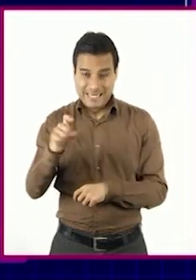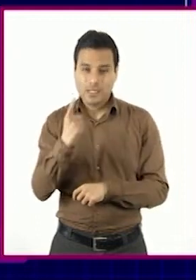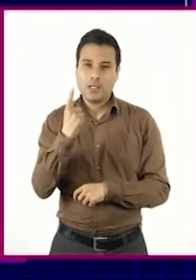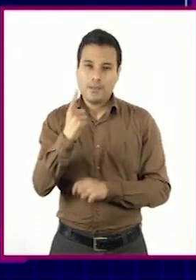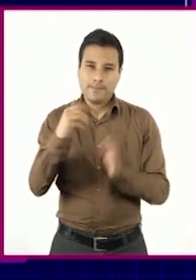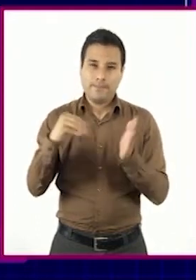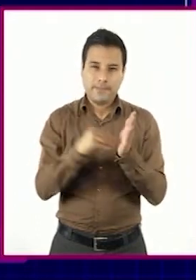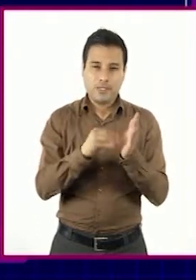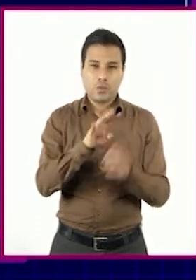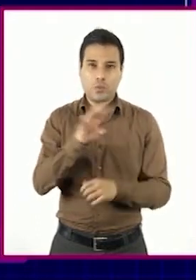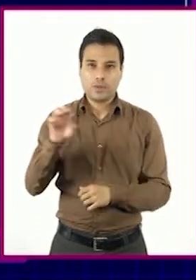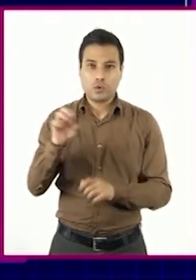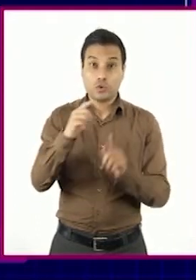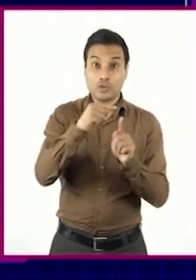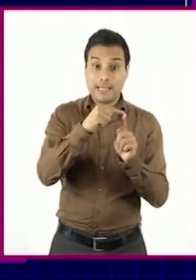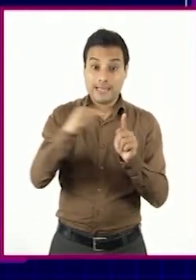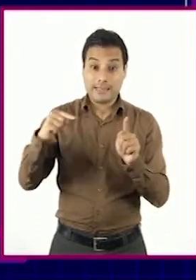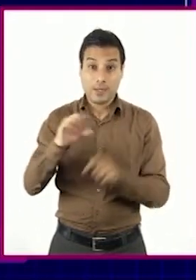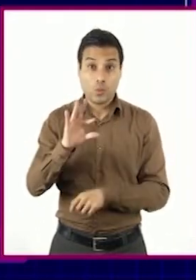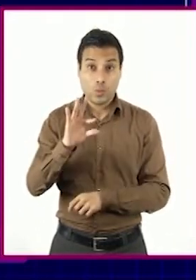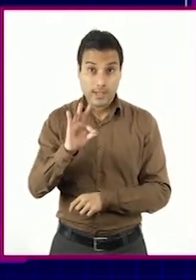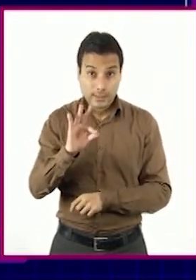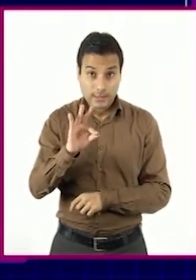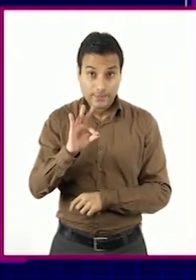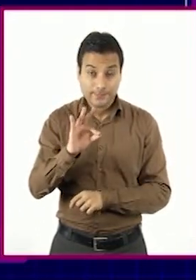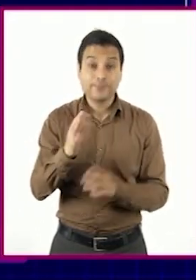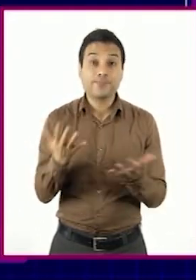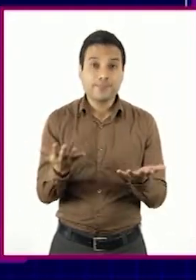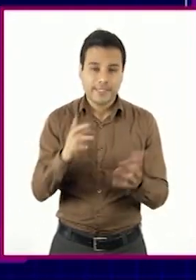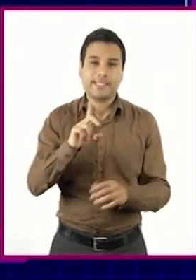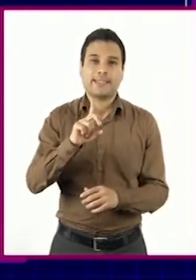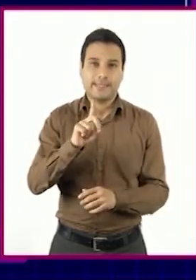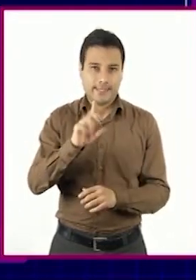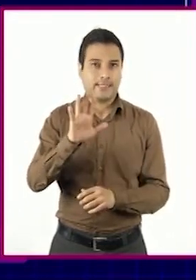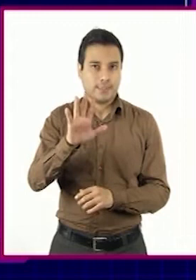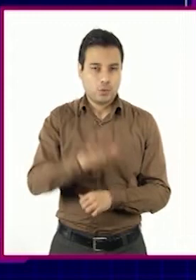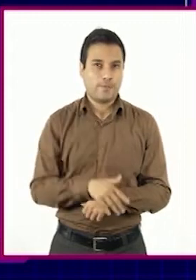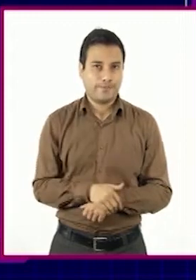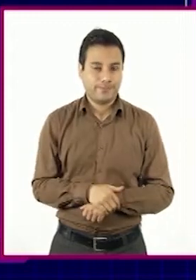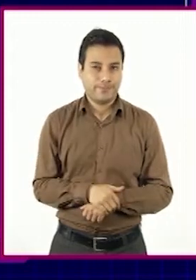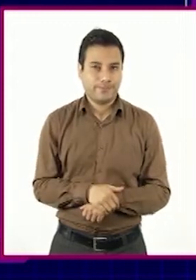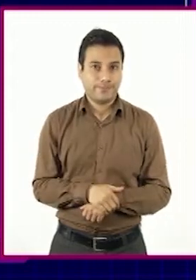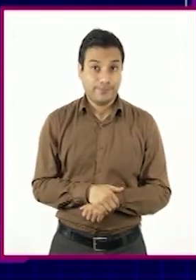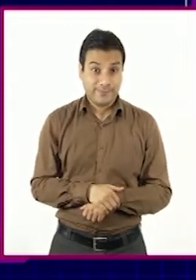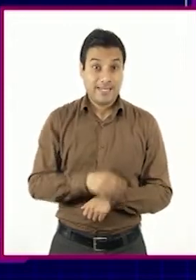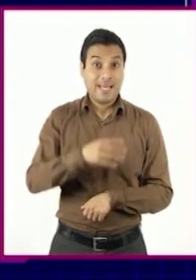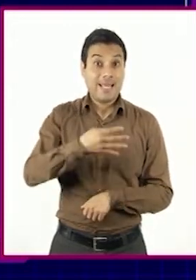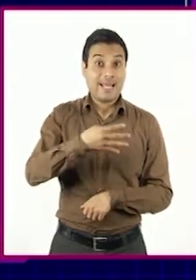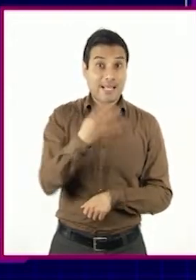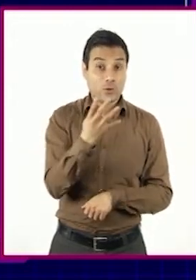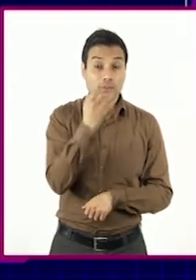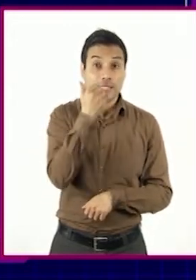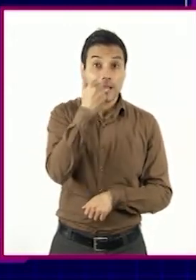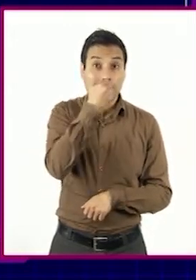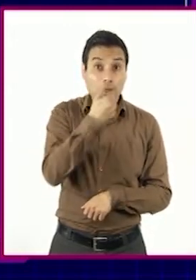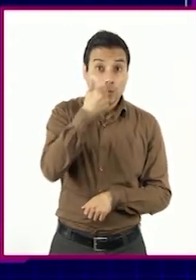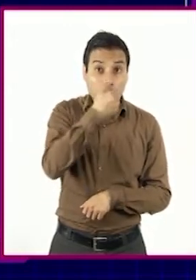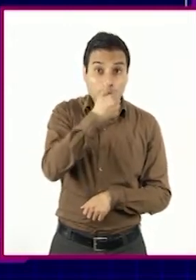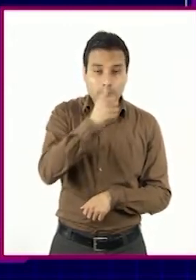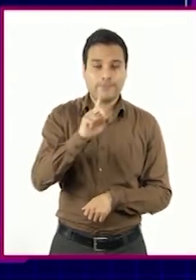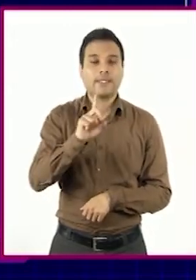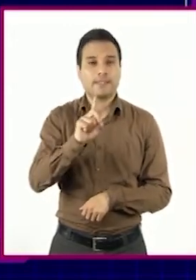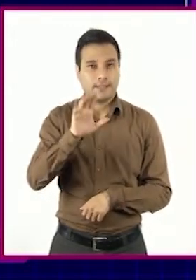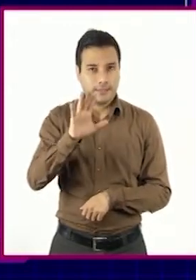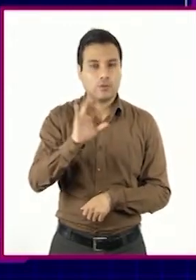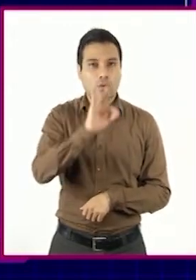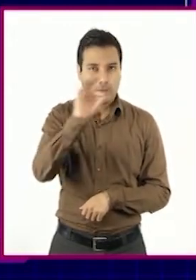1400, se divide entre 40 y el resultado es 35. Así, 14 alumnas representan el 35%